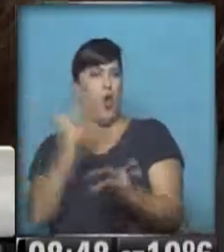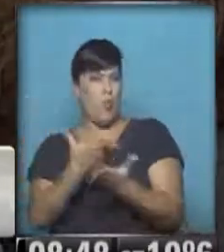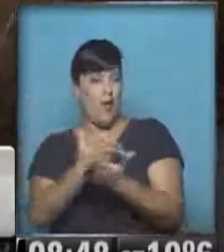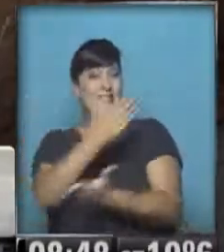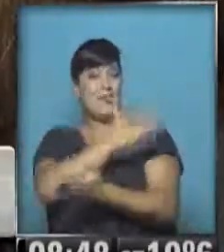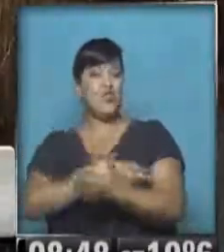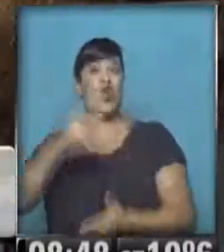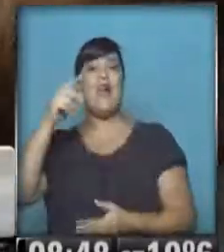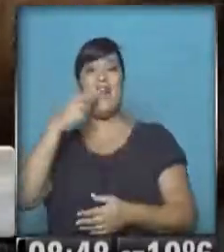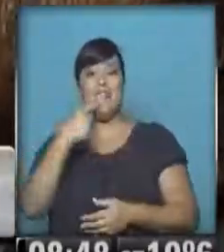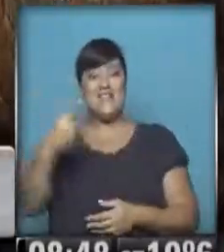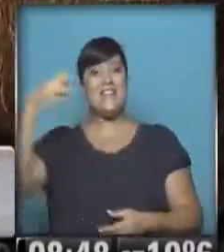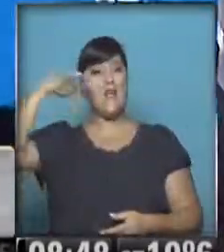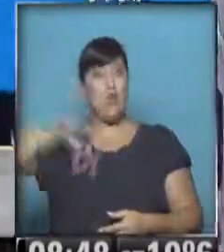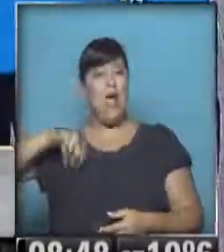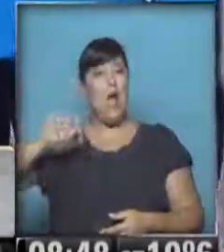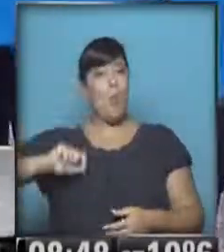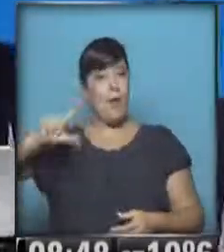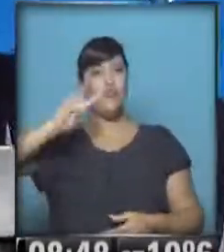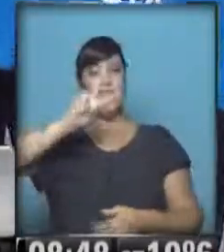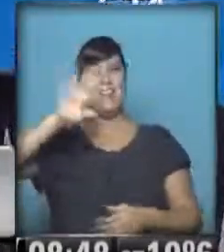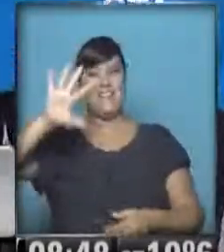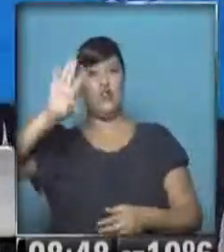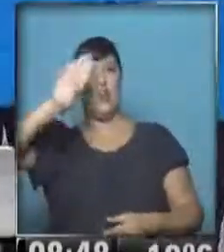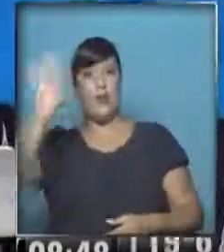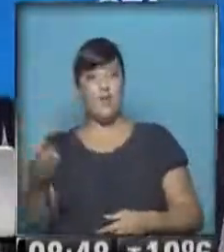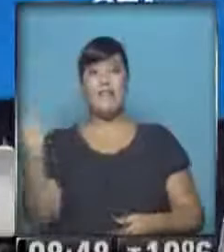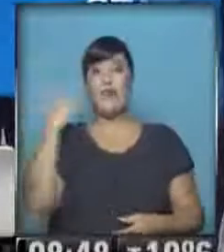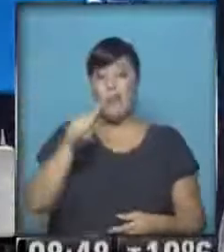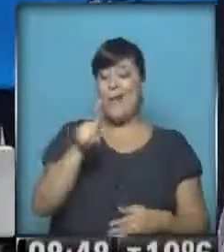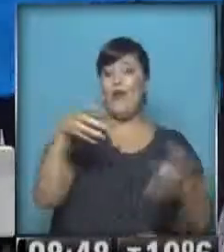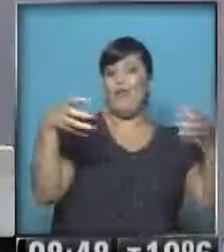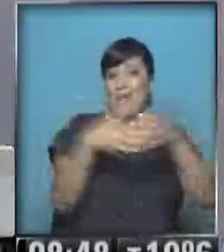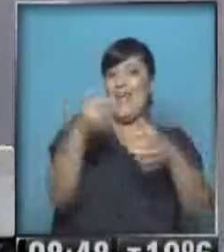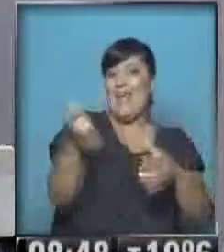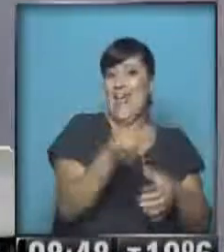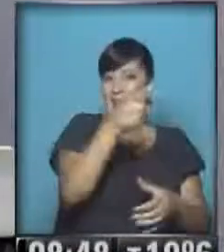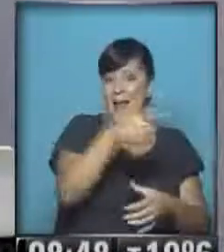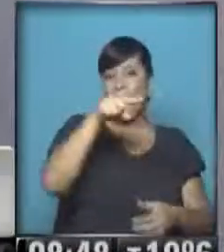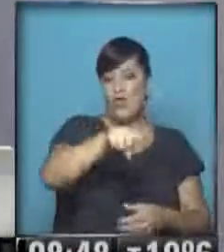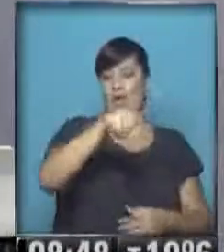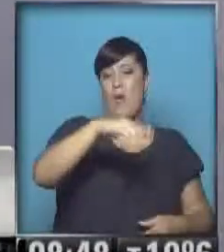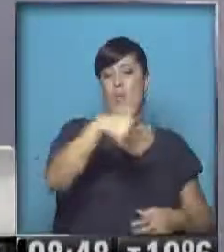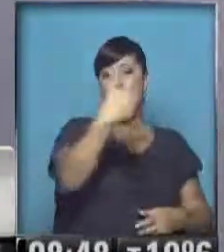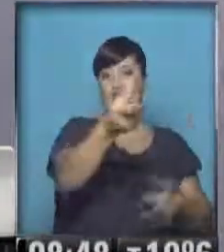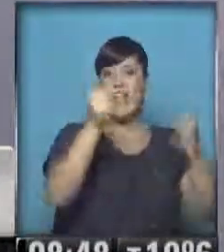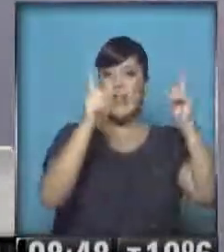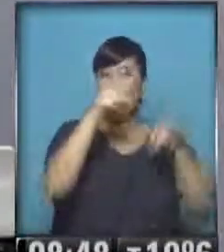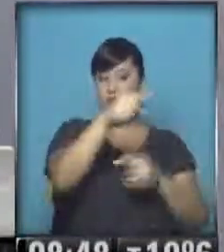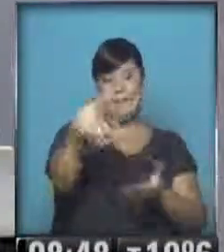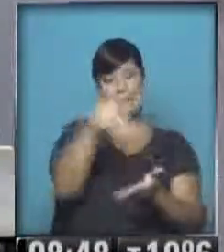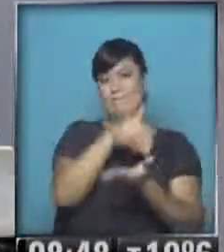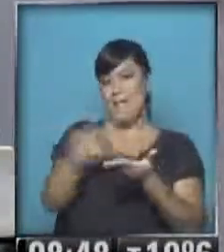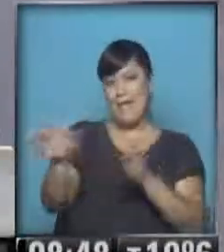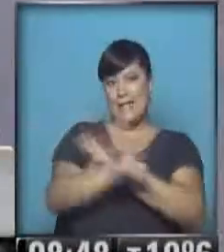25 por ciento de aumento para este año pero el frente gremial docente de la provincia de buenos aires- lo rechazó